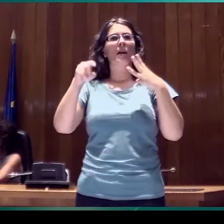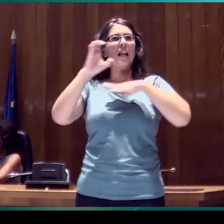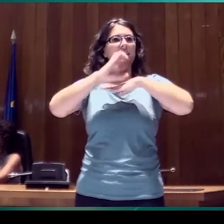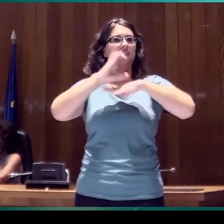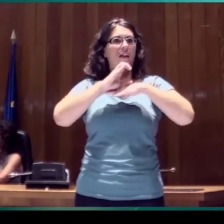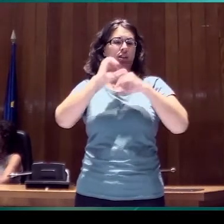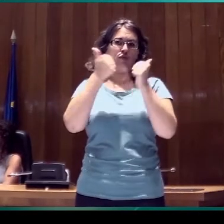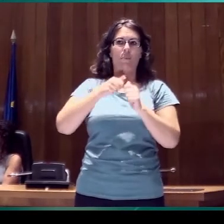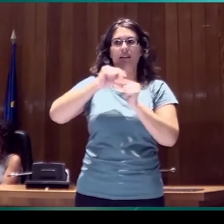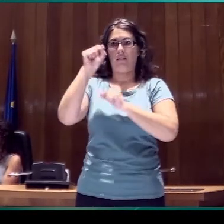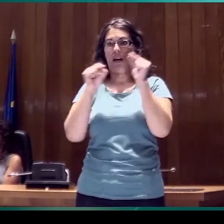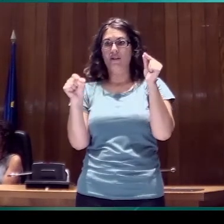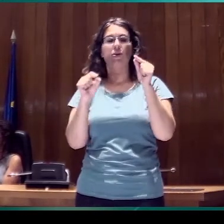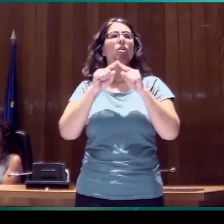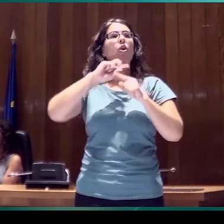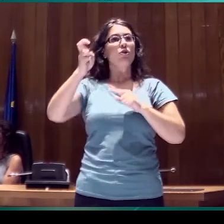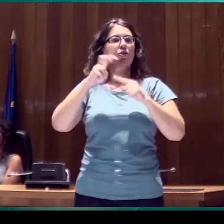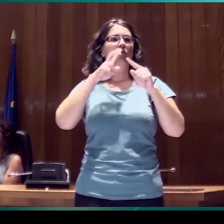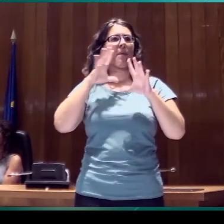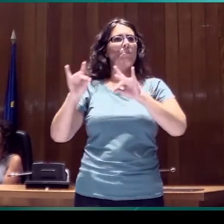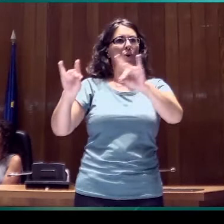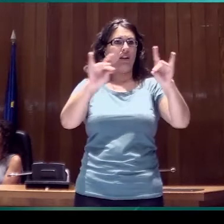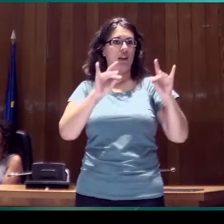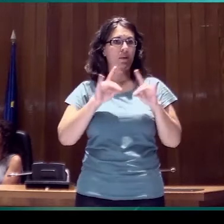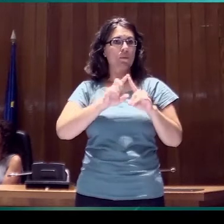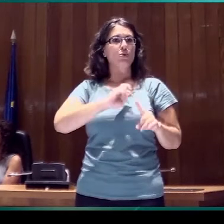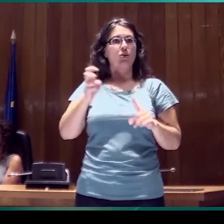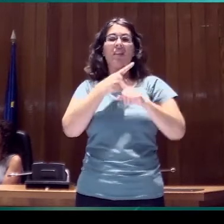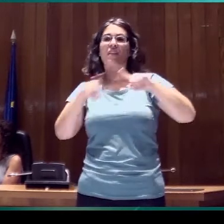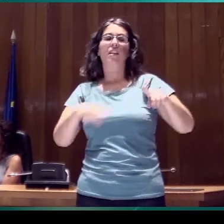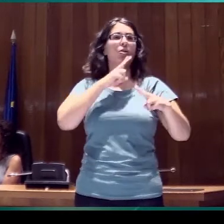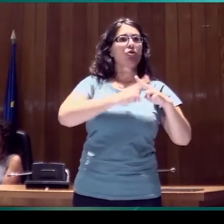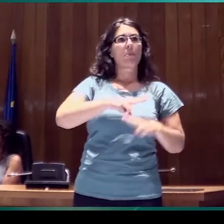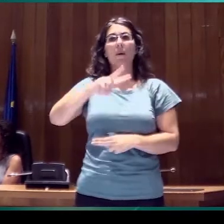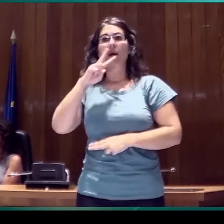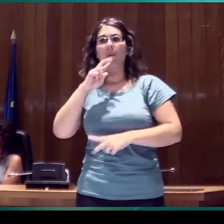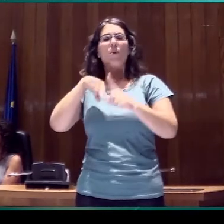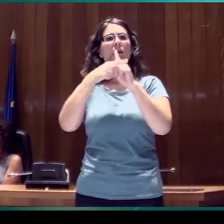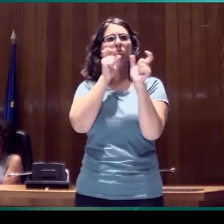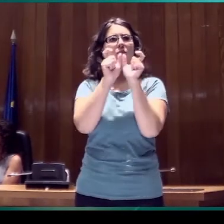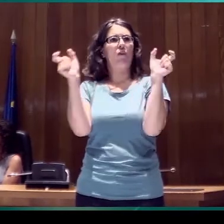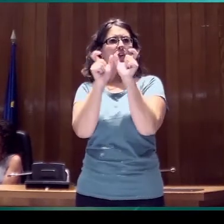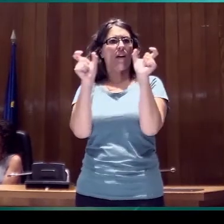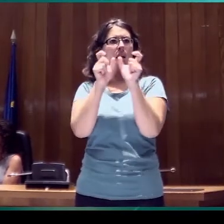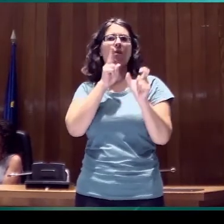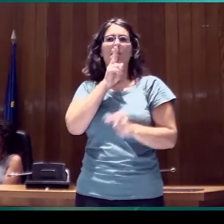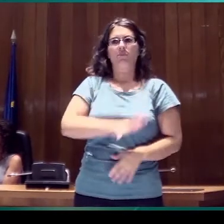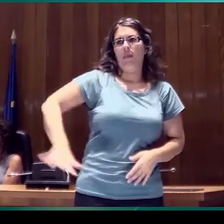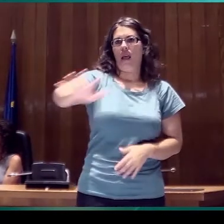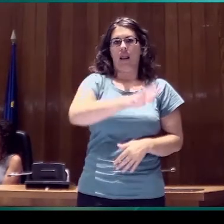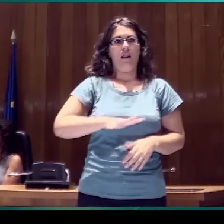forma y tamaño, clasificadores manipulativos, la diferencia nombre-verbo y la morfología verbal-espacial. Y en